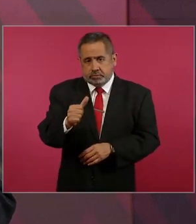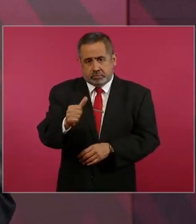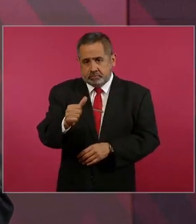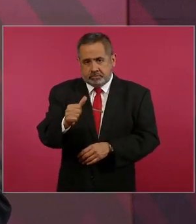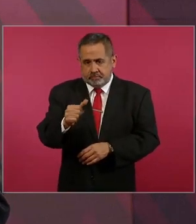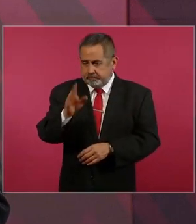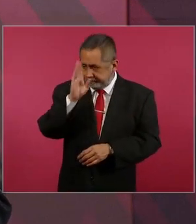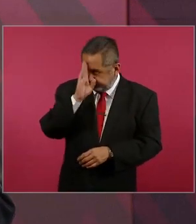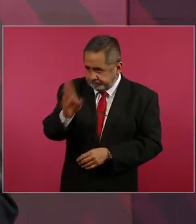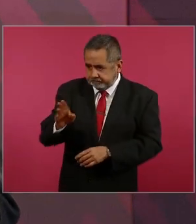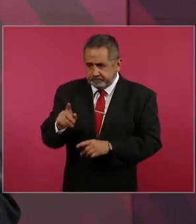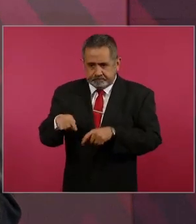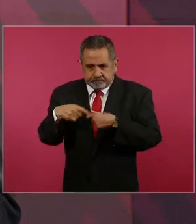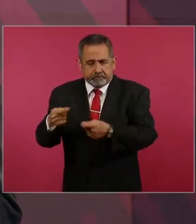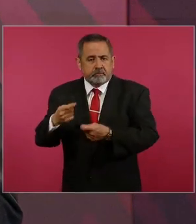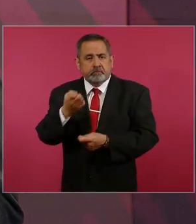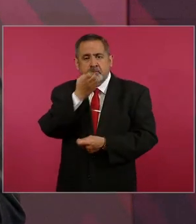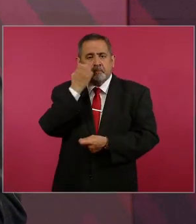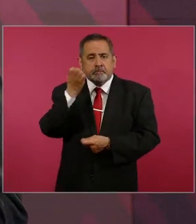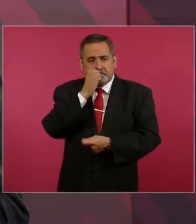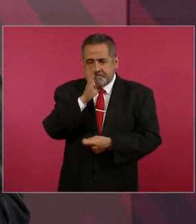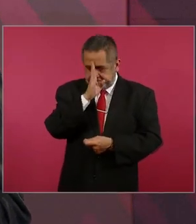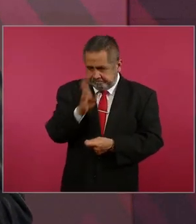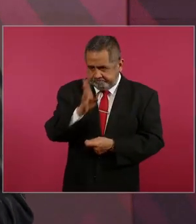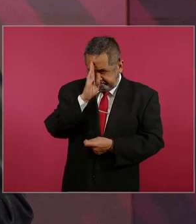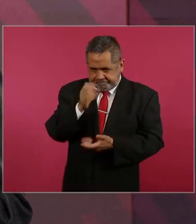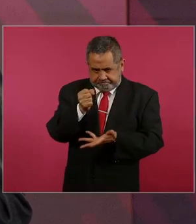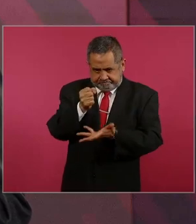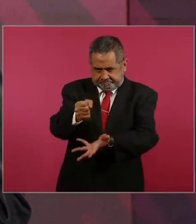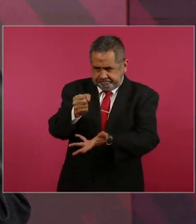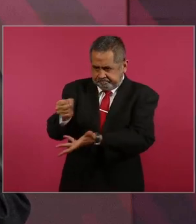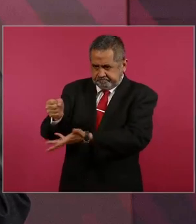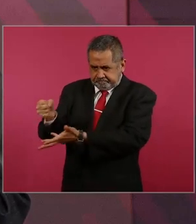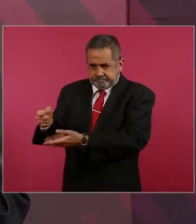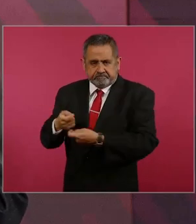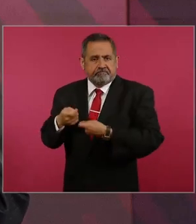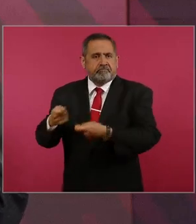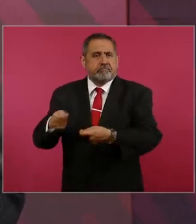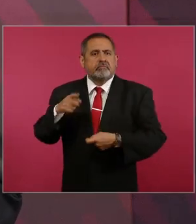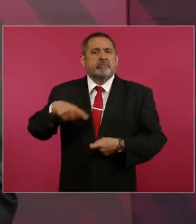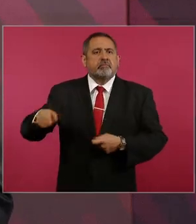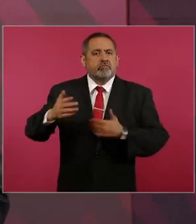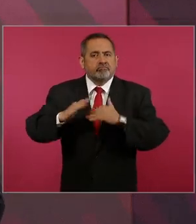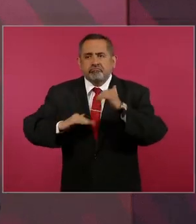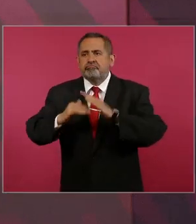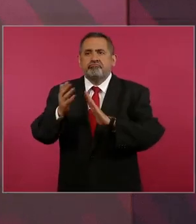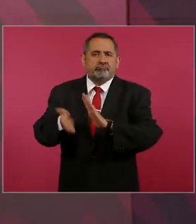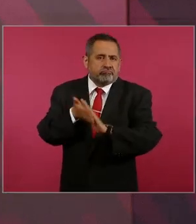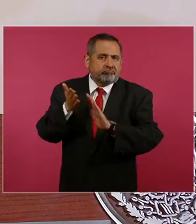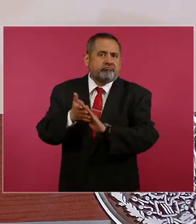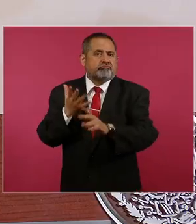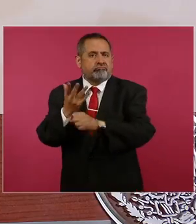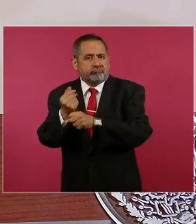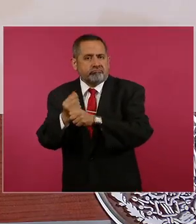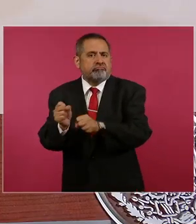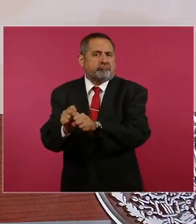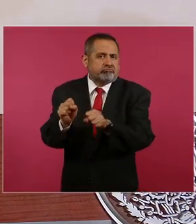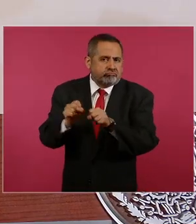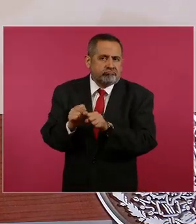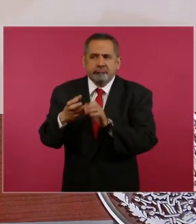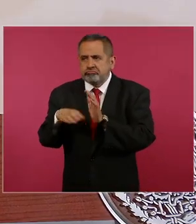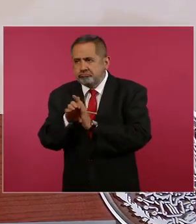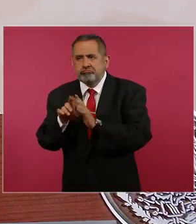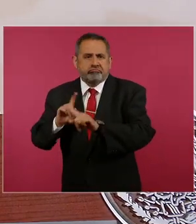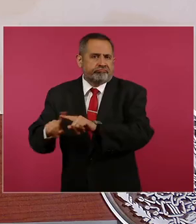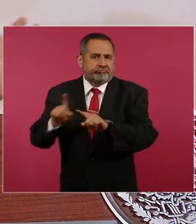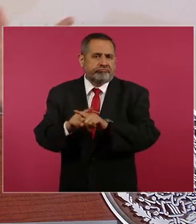directos a las escuelas para el mantenimiento de aulas y de los planteles